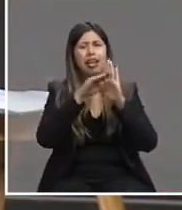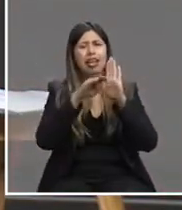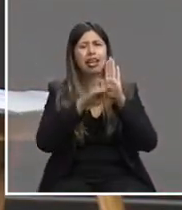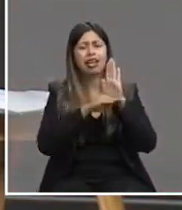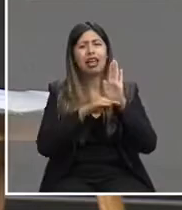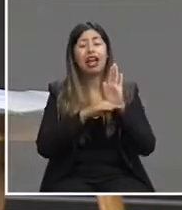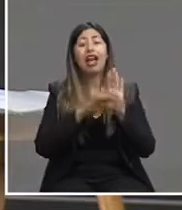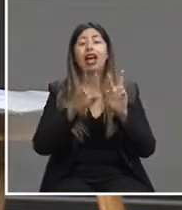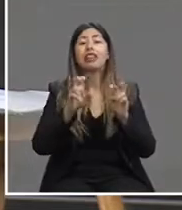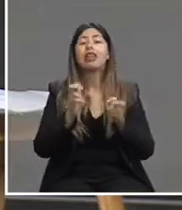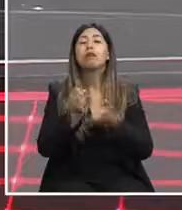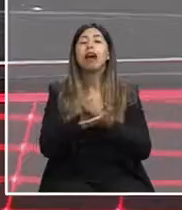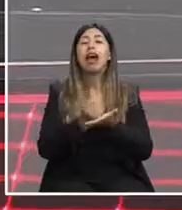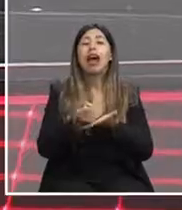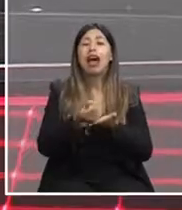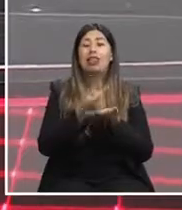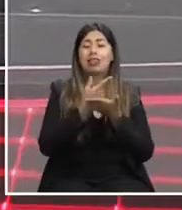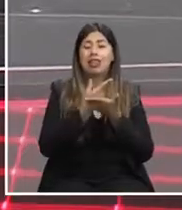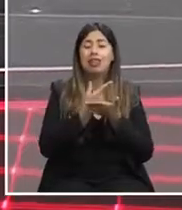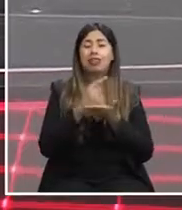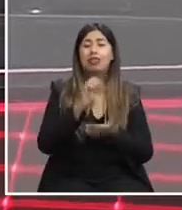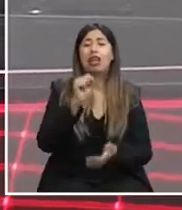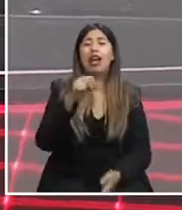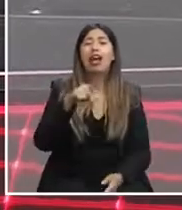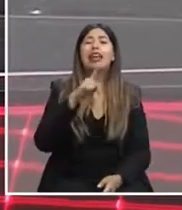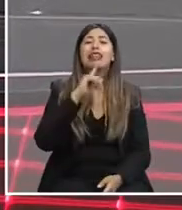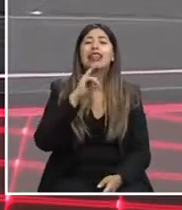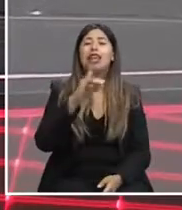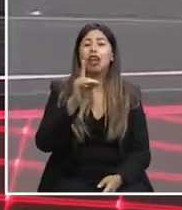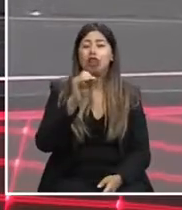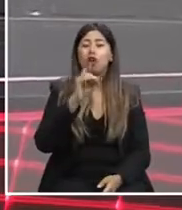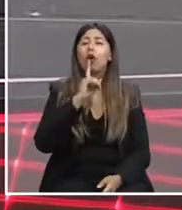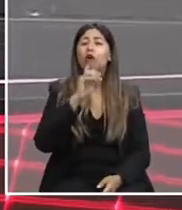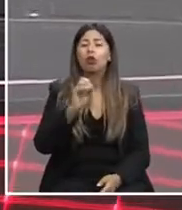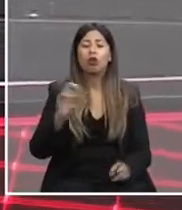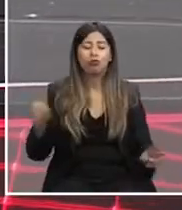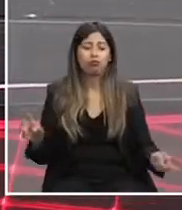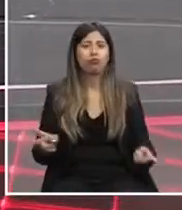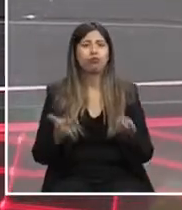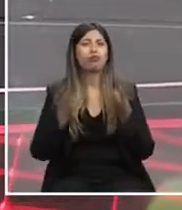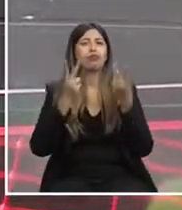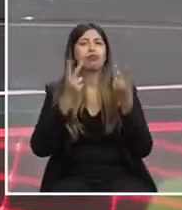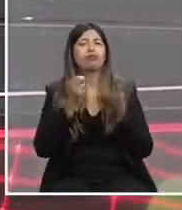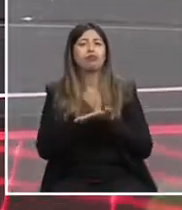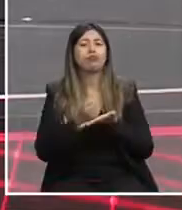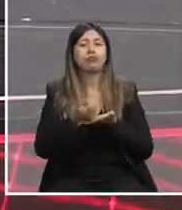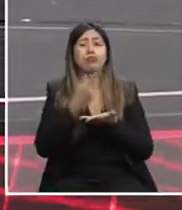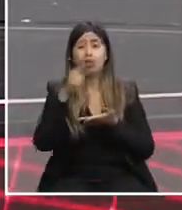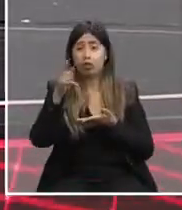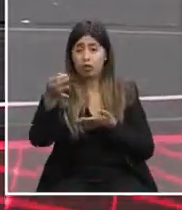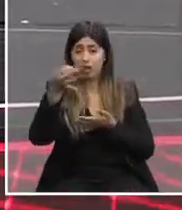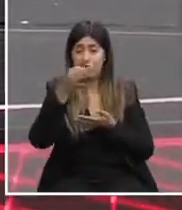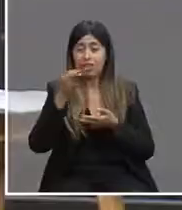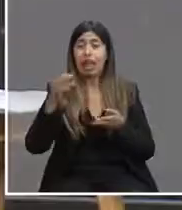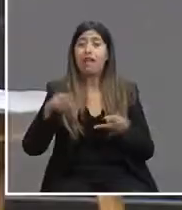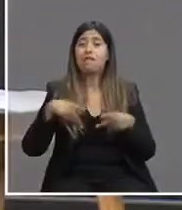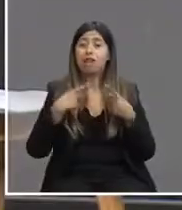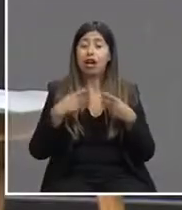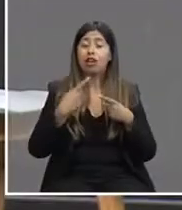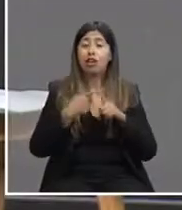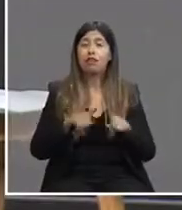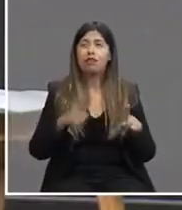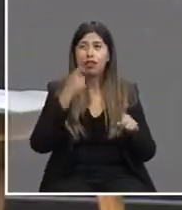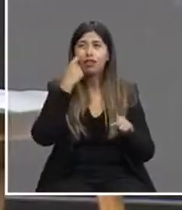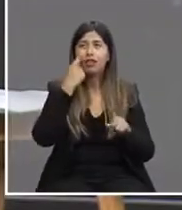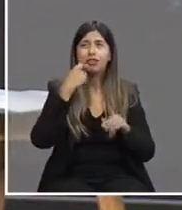¿no? Ahí acabas de hablar tú sobre el valor de la diferencia y el valor de la diferencia como una frontera